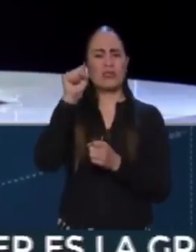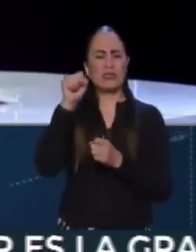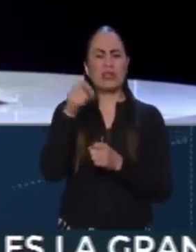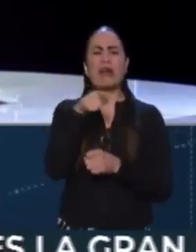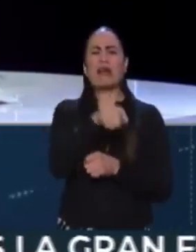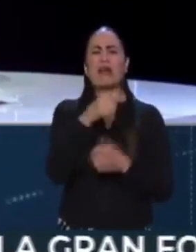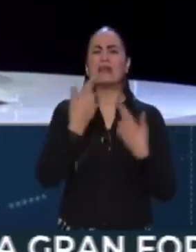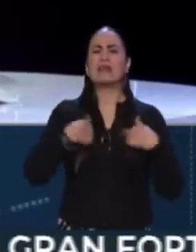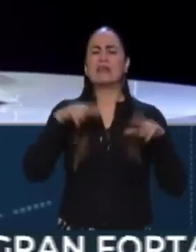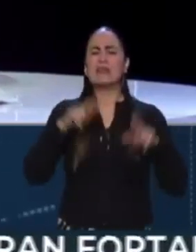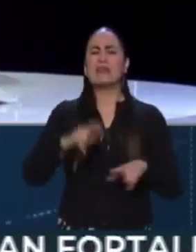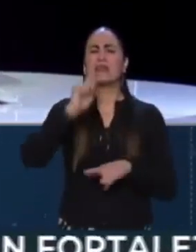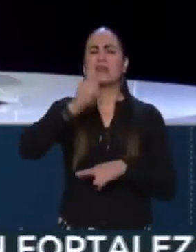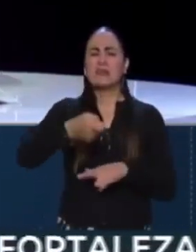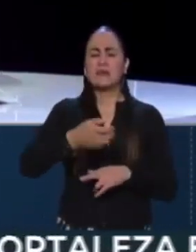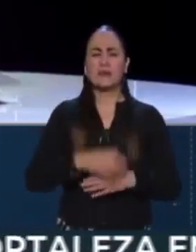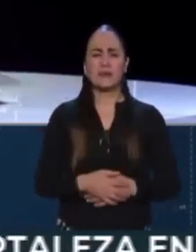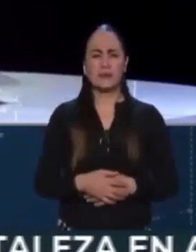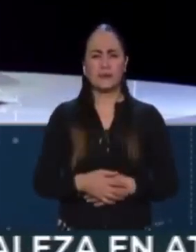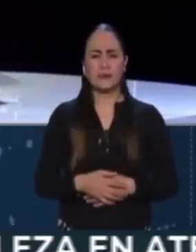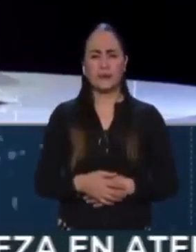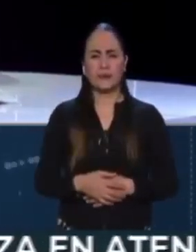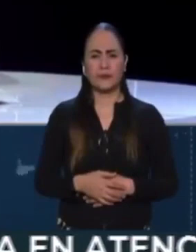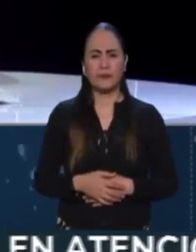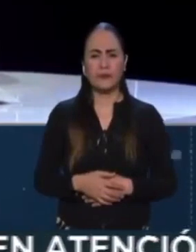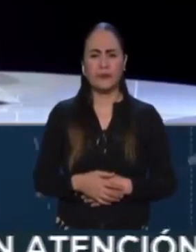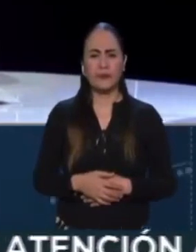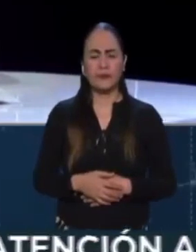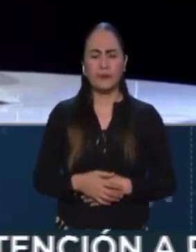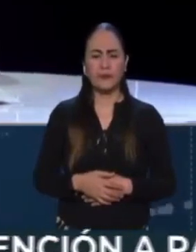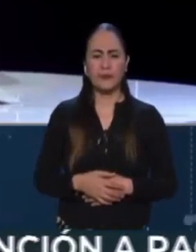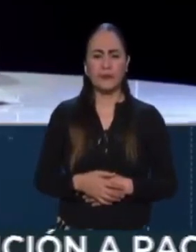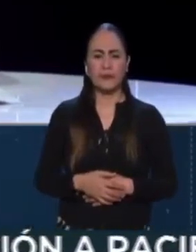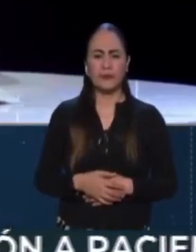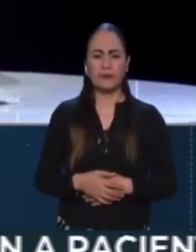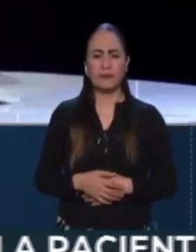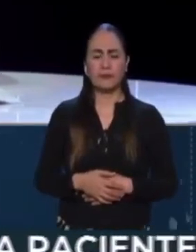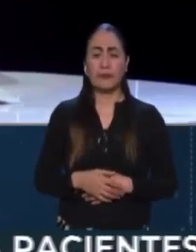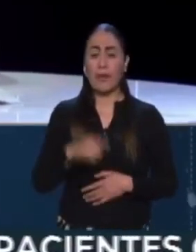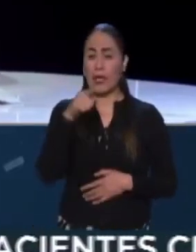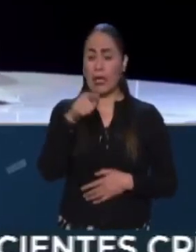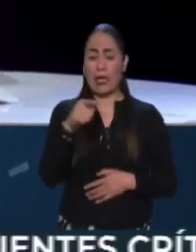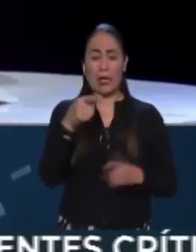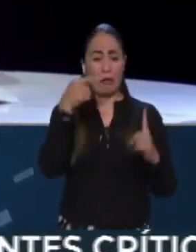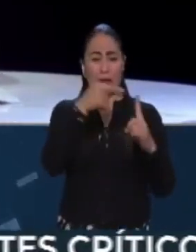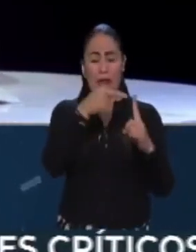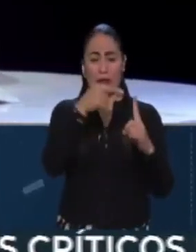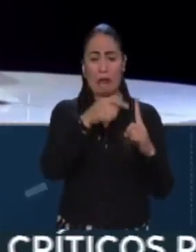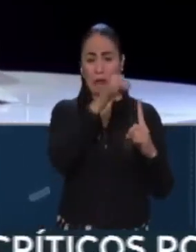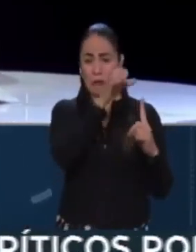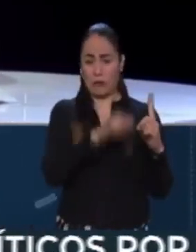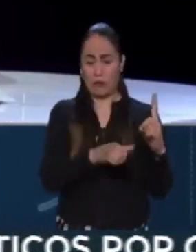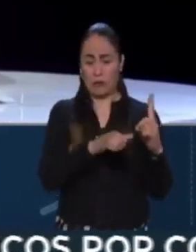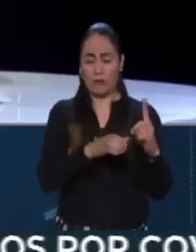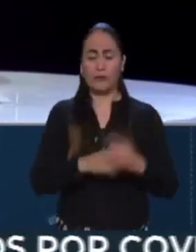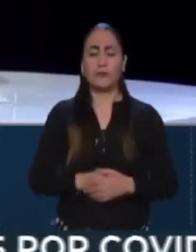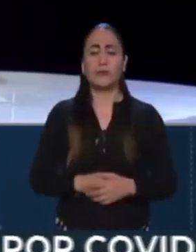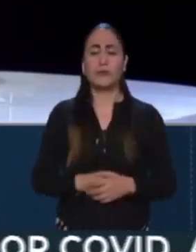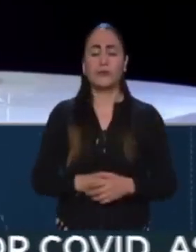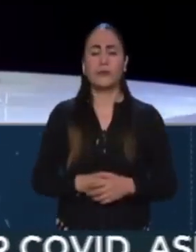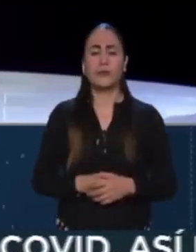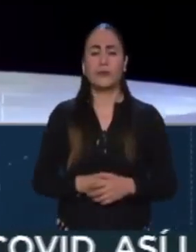de nuestro país? Bueno, sin lugar a dudas, es un personaje